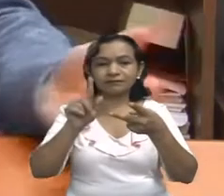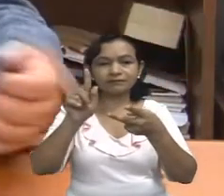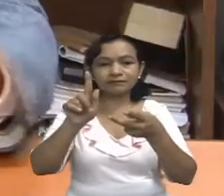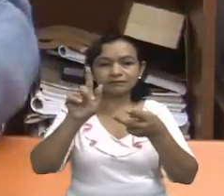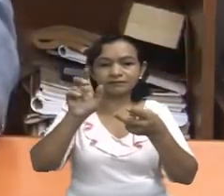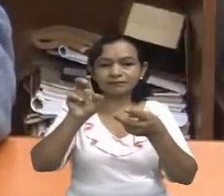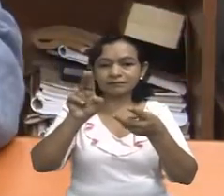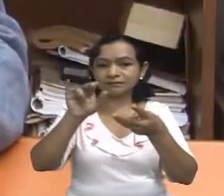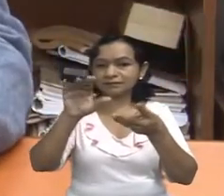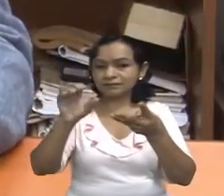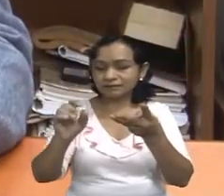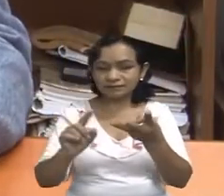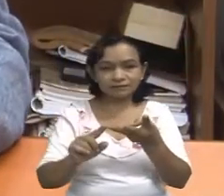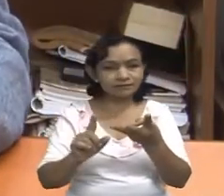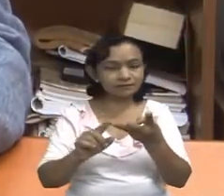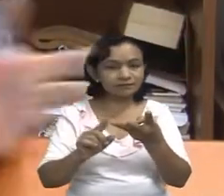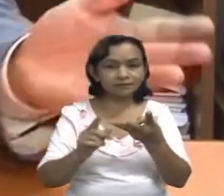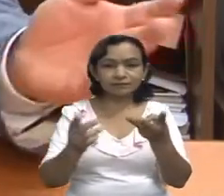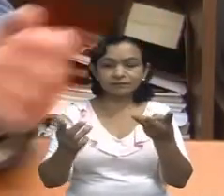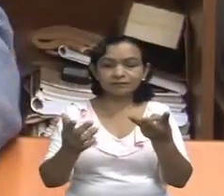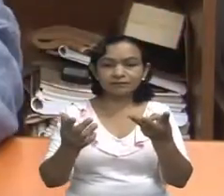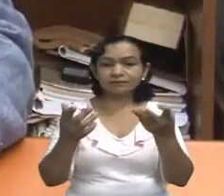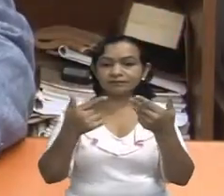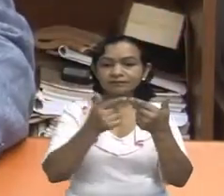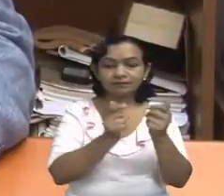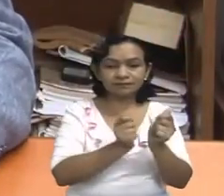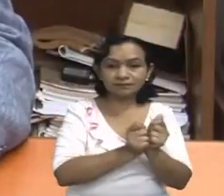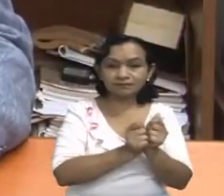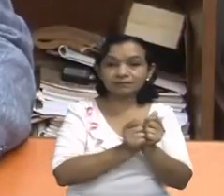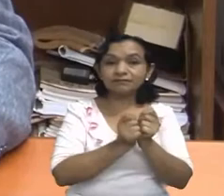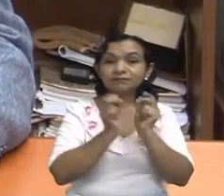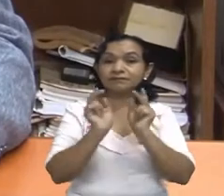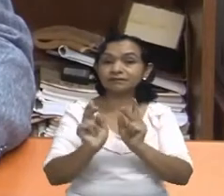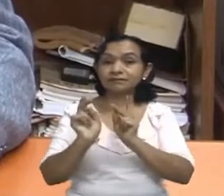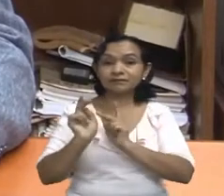técnico de los equipos, y